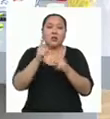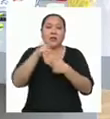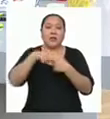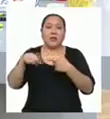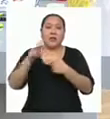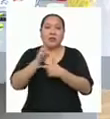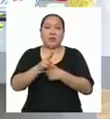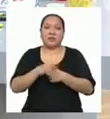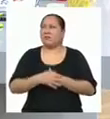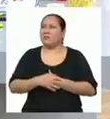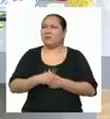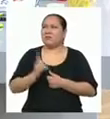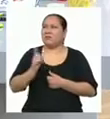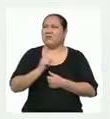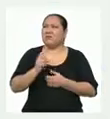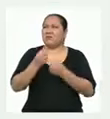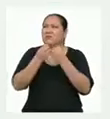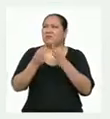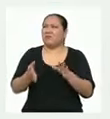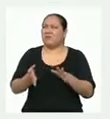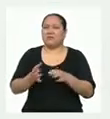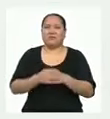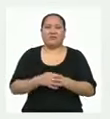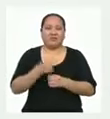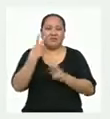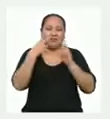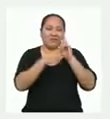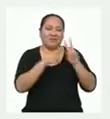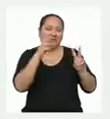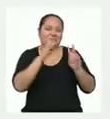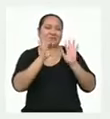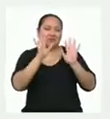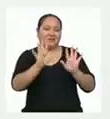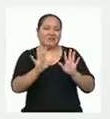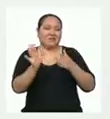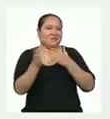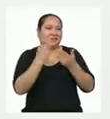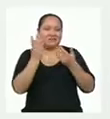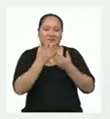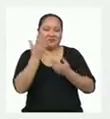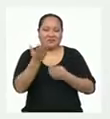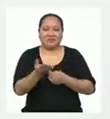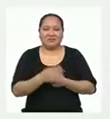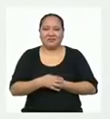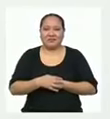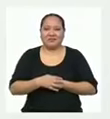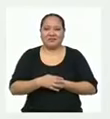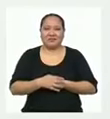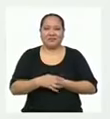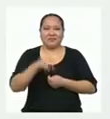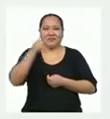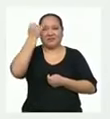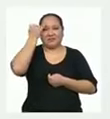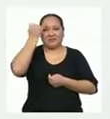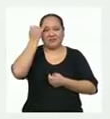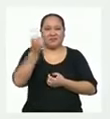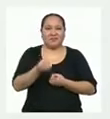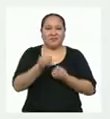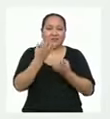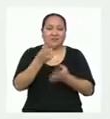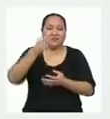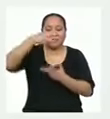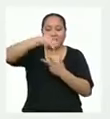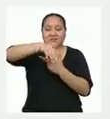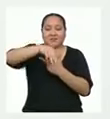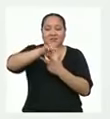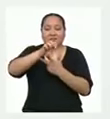2. Ay no, sigo un poco perdido. Mejor vamos a la práctica y verán que no es nada del otro mundo. Una pista que les doy, como la